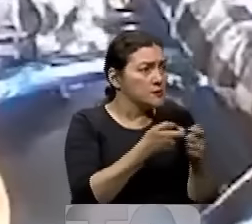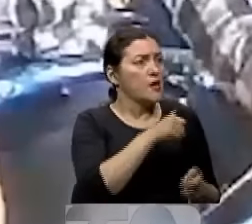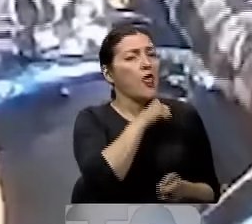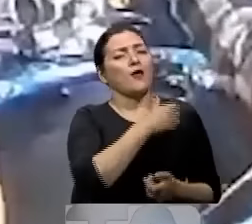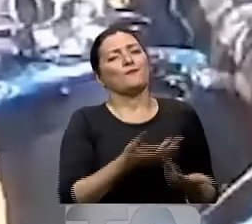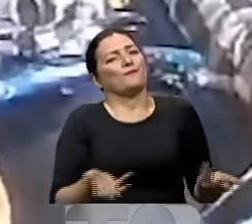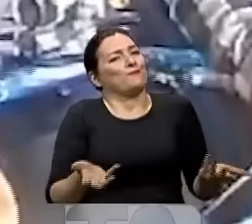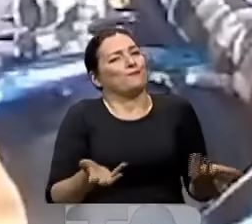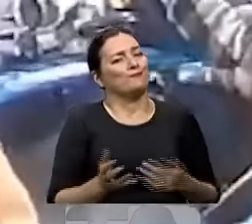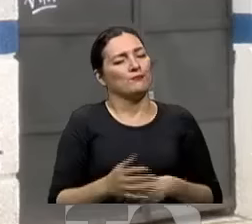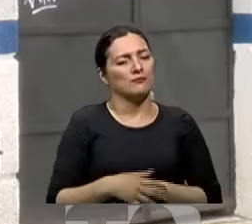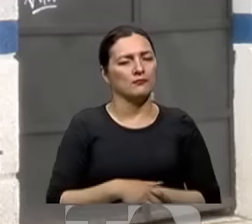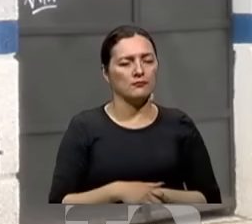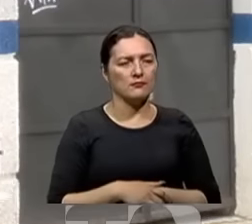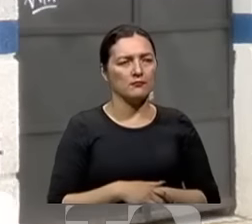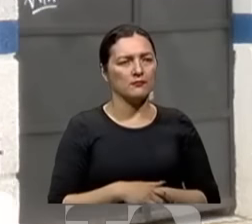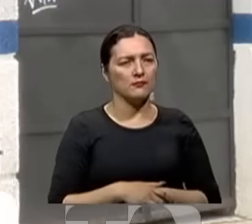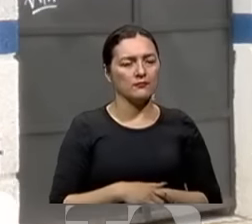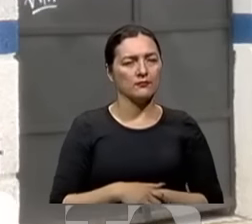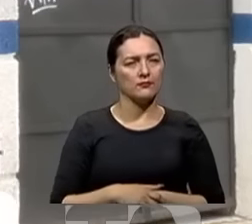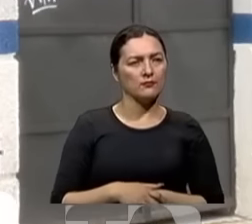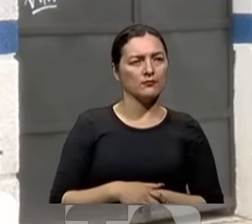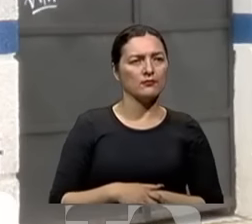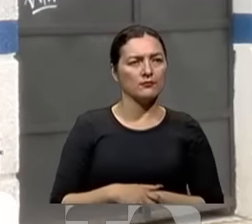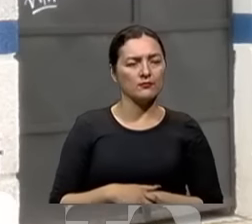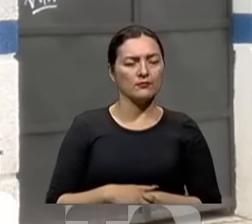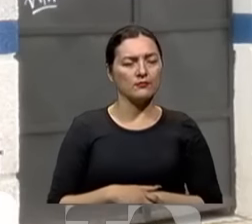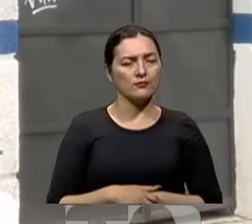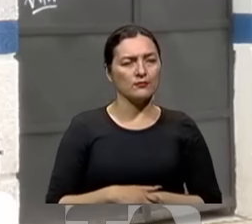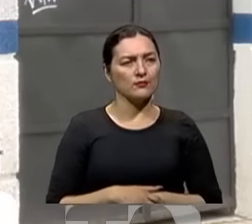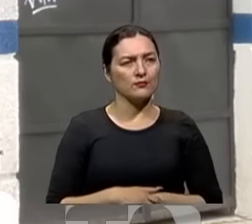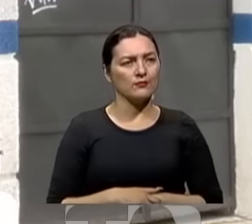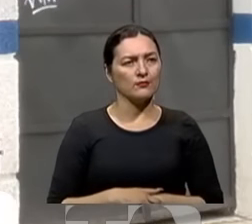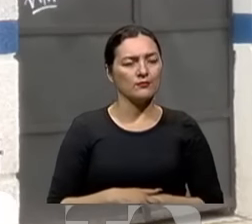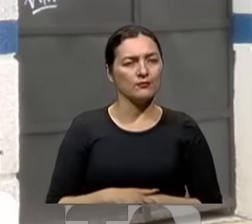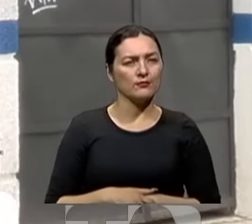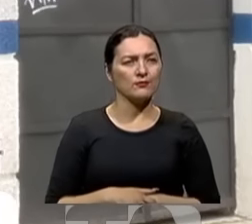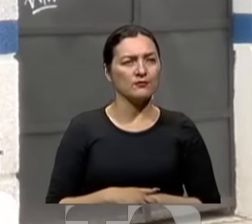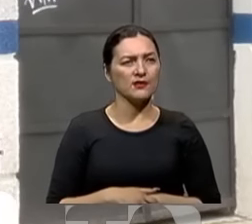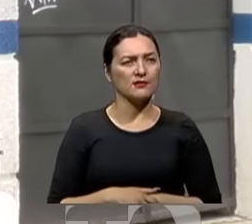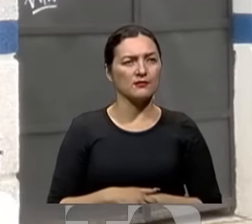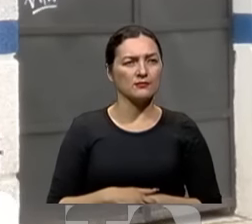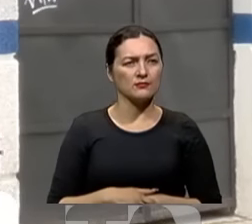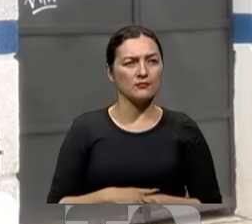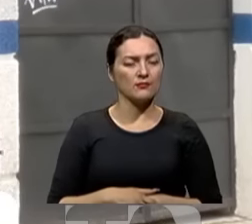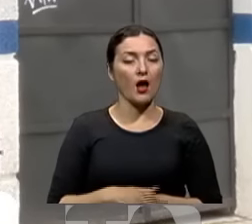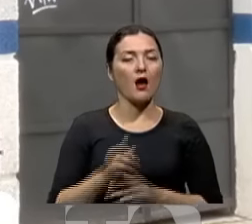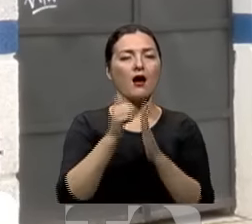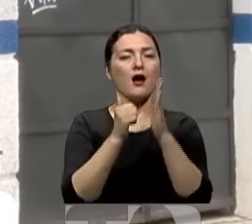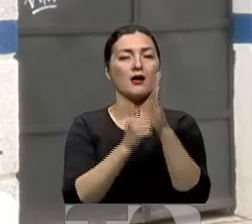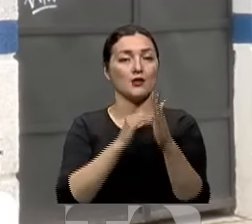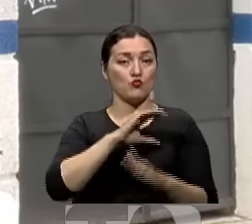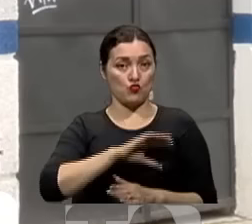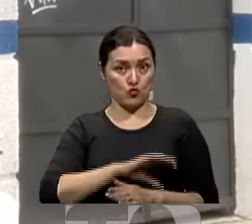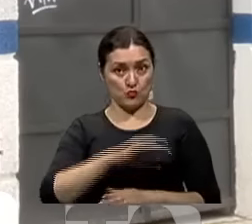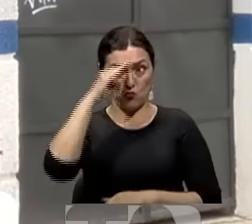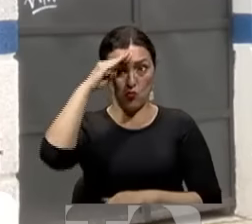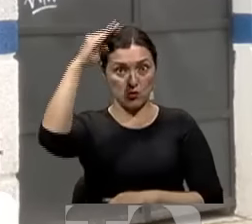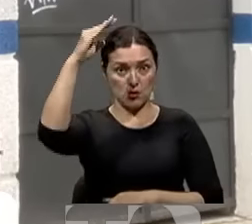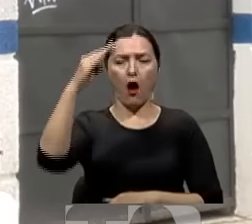en temas de seguridad. Vamos a intervenir ya con en este caso, la Agencia Metropolitana de Control, con sus